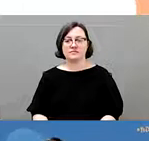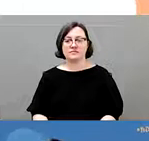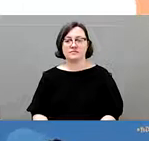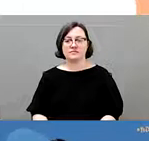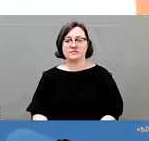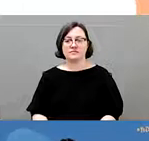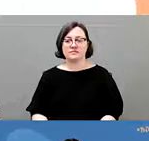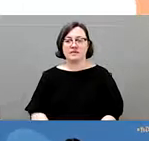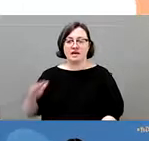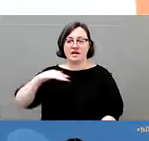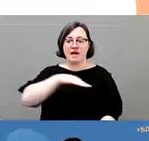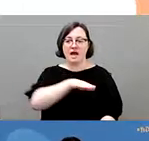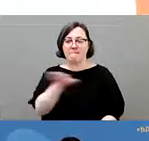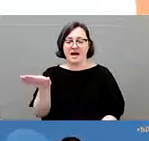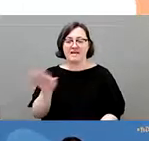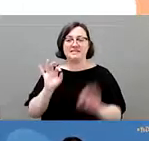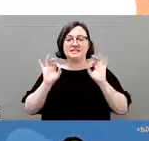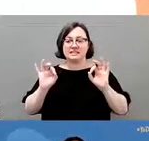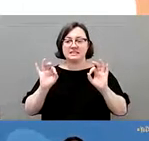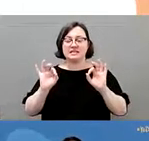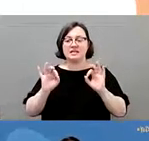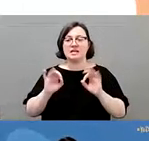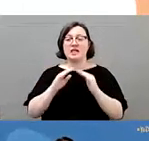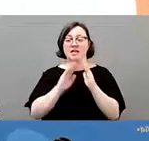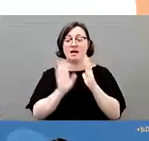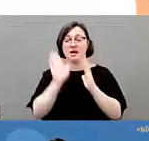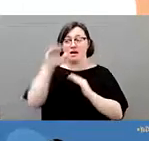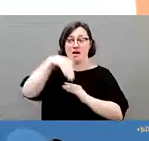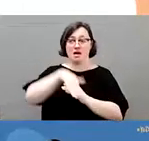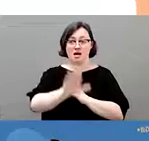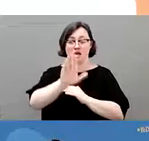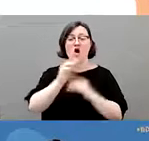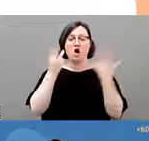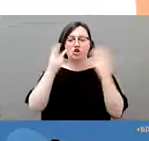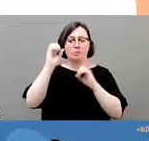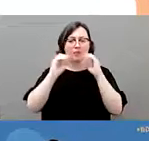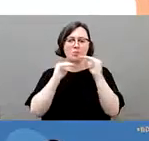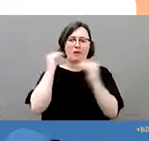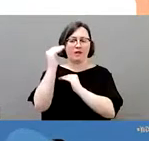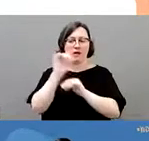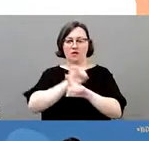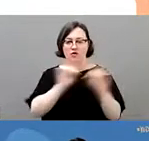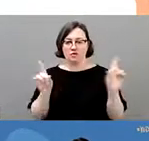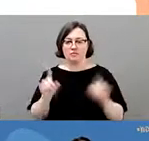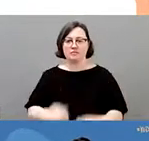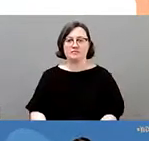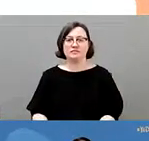8%? Tenemos que tener rampas no superiores al 8%.